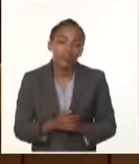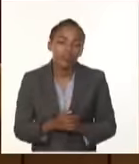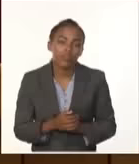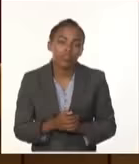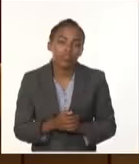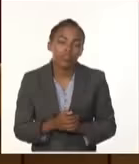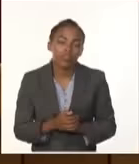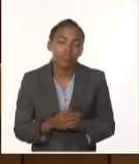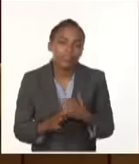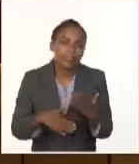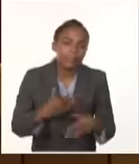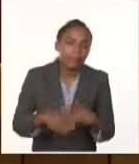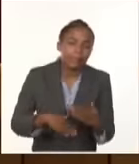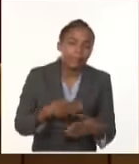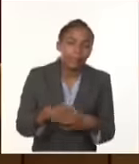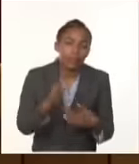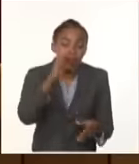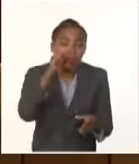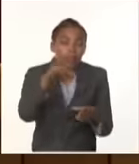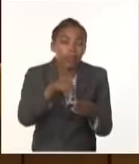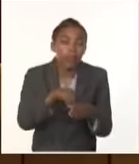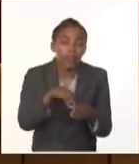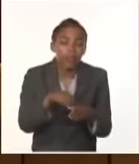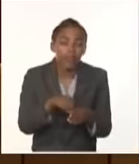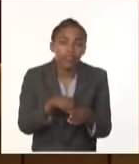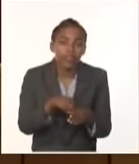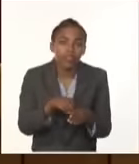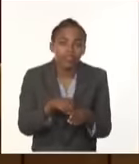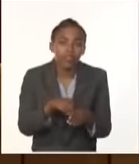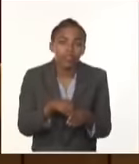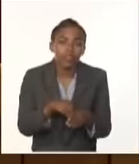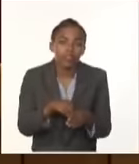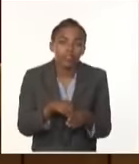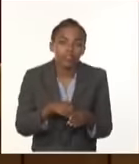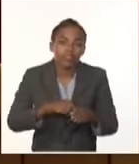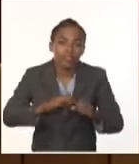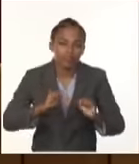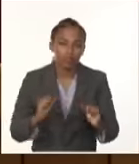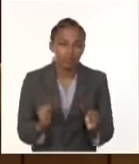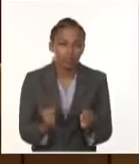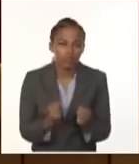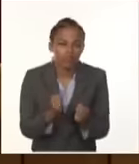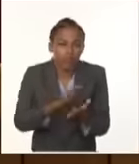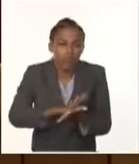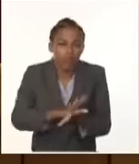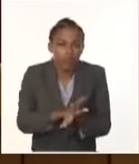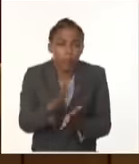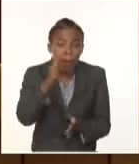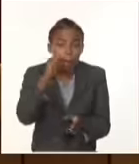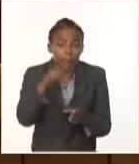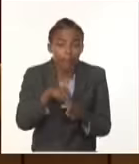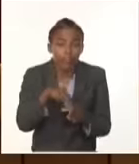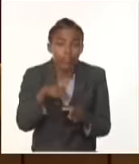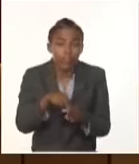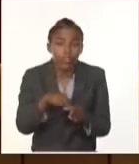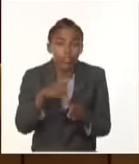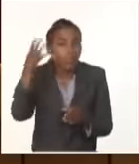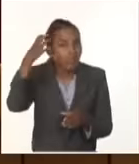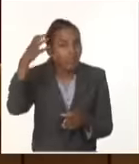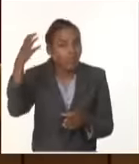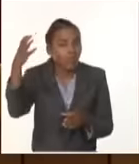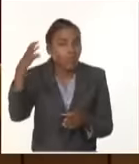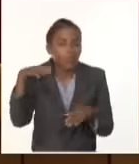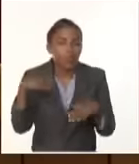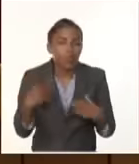de importación de combustibles bajo persecución y presiones a navieras, petroleras y gobiernos dispuestos a